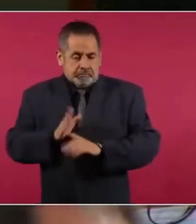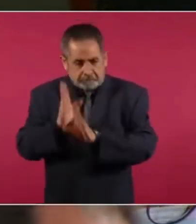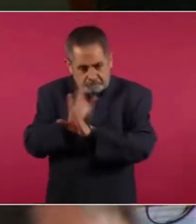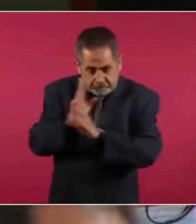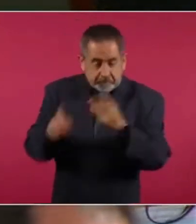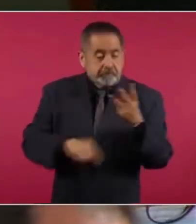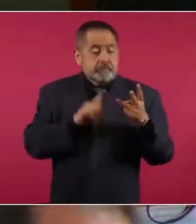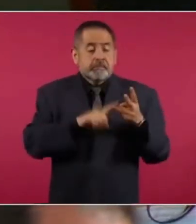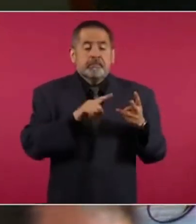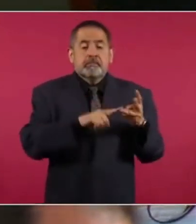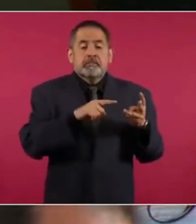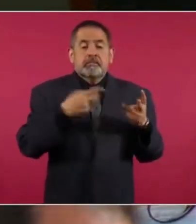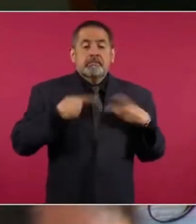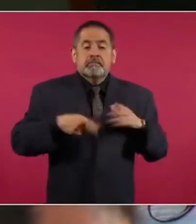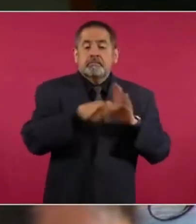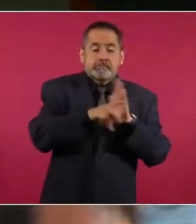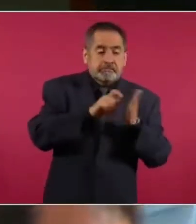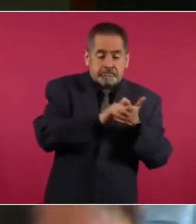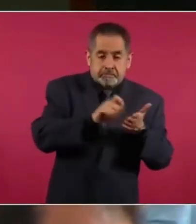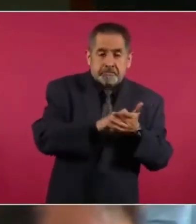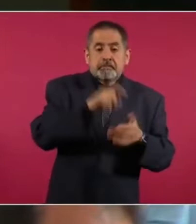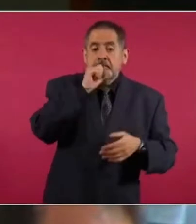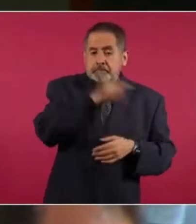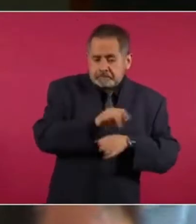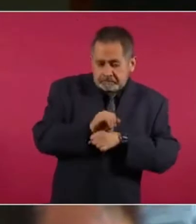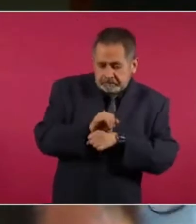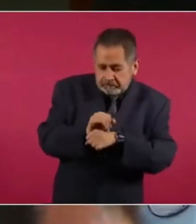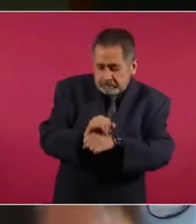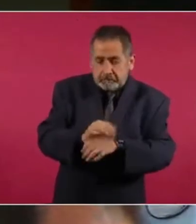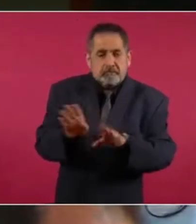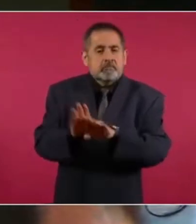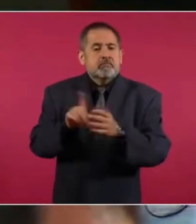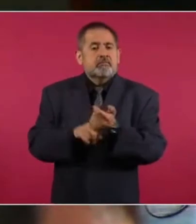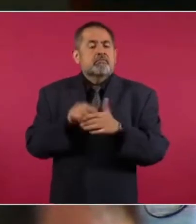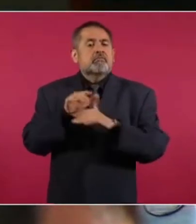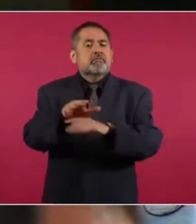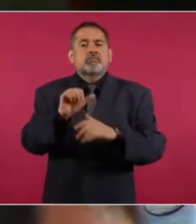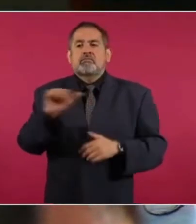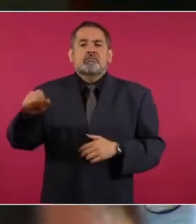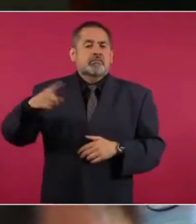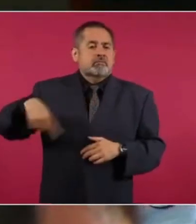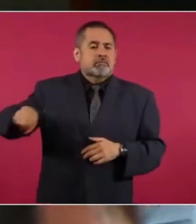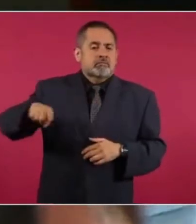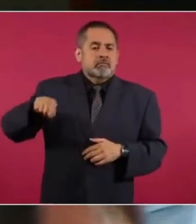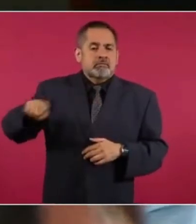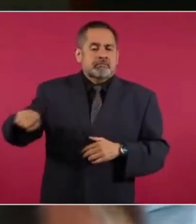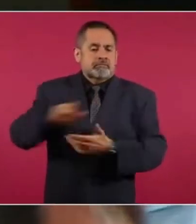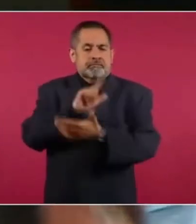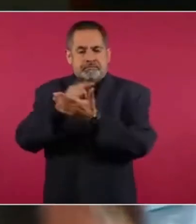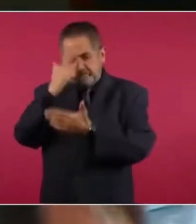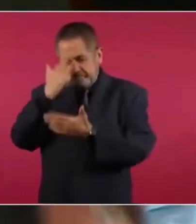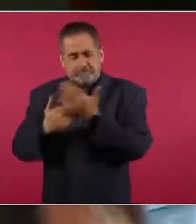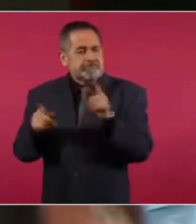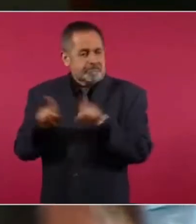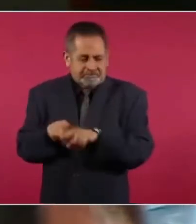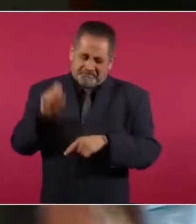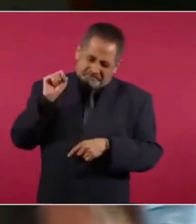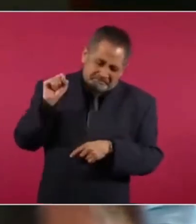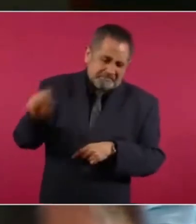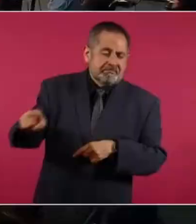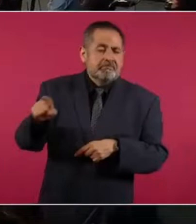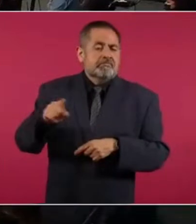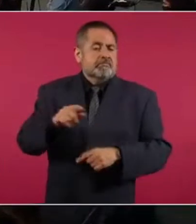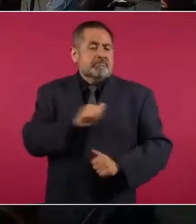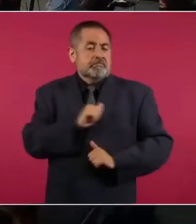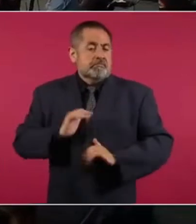Animal Político también se encontraba investigando algo relacionado a delitos igualmente presuntamente cometidos.